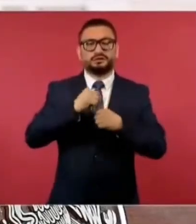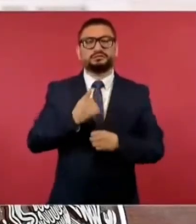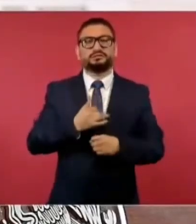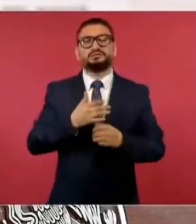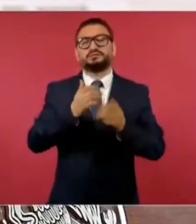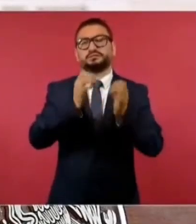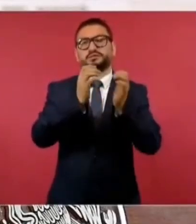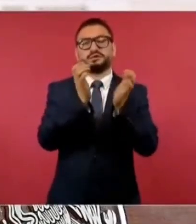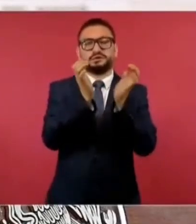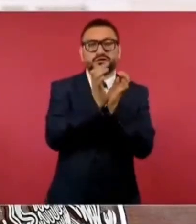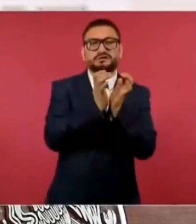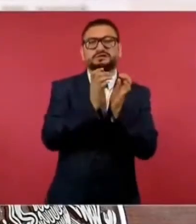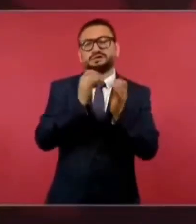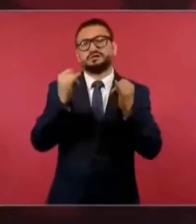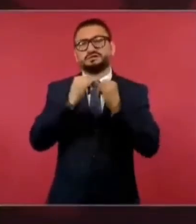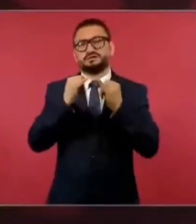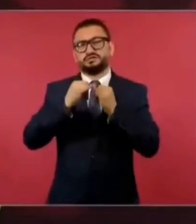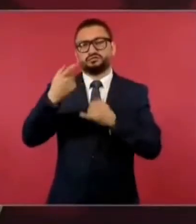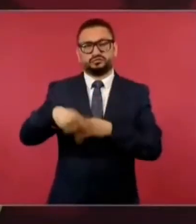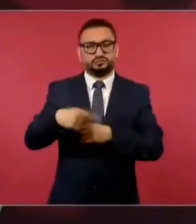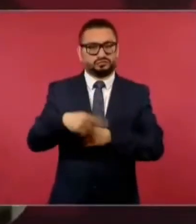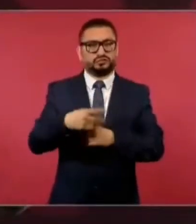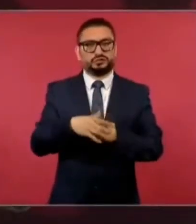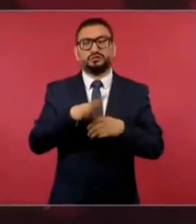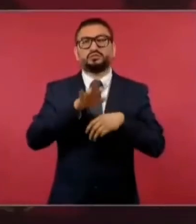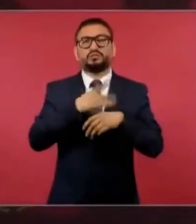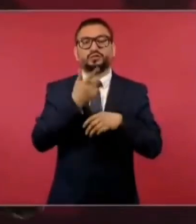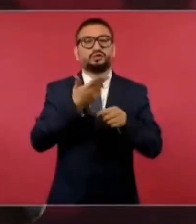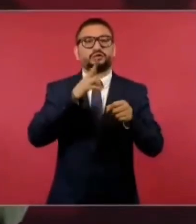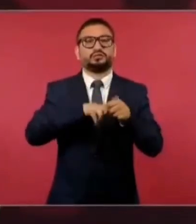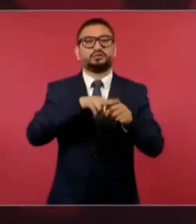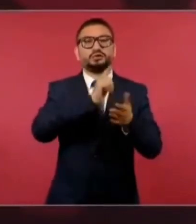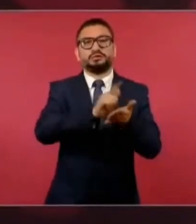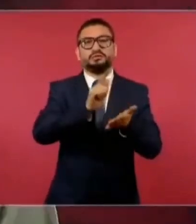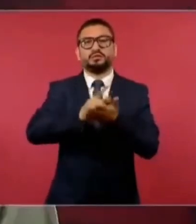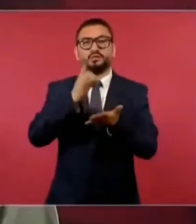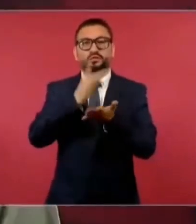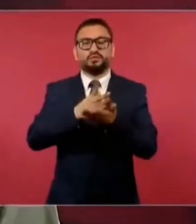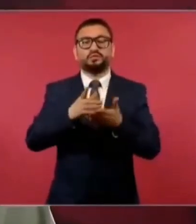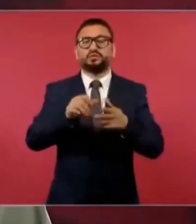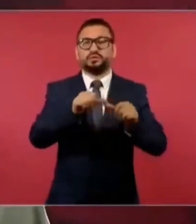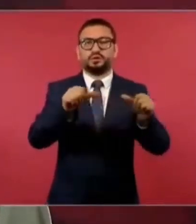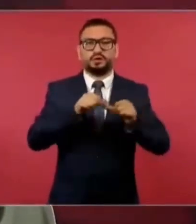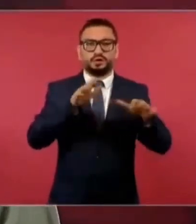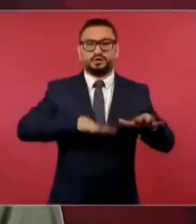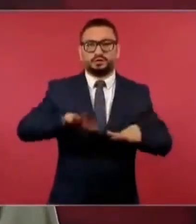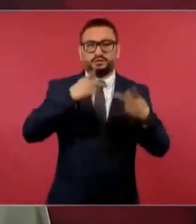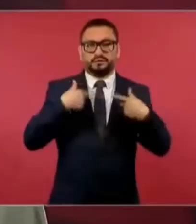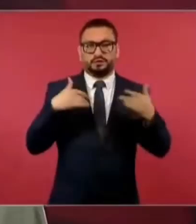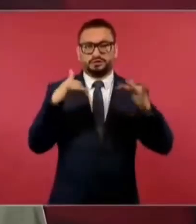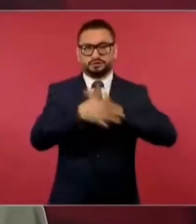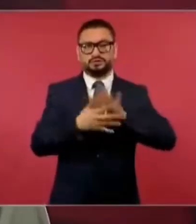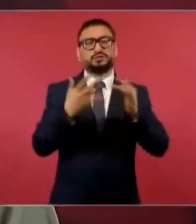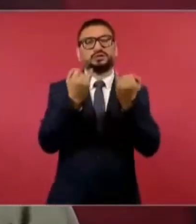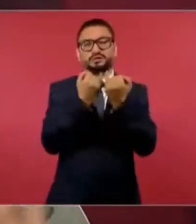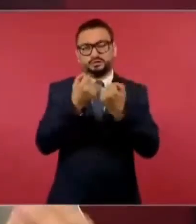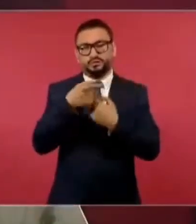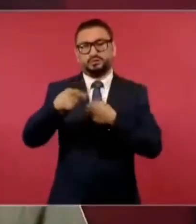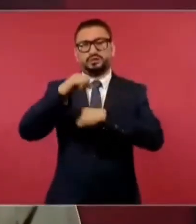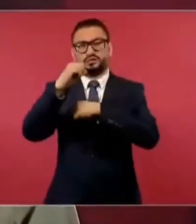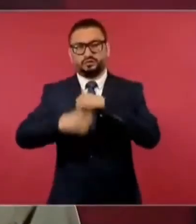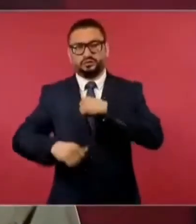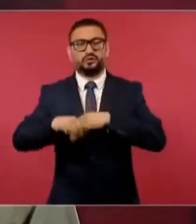manera institucional, porque la limpieza de un hospital no es nada más en las áreas públicas, también es en los quirófanos, en